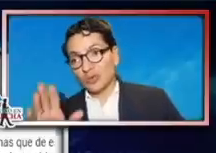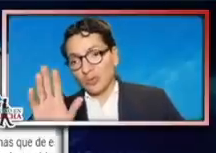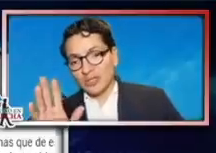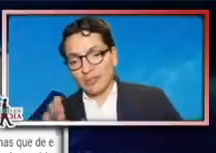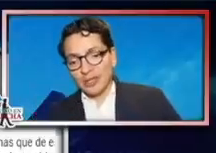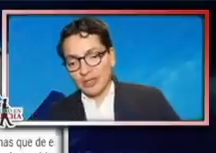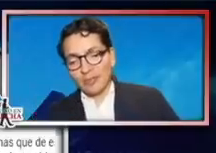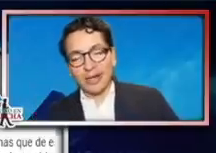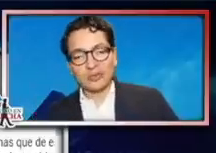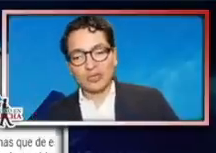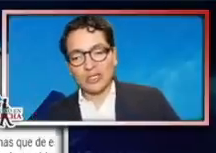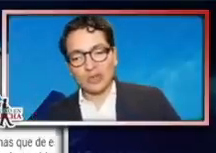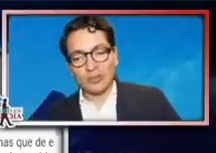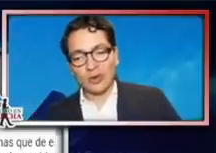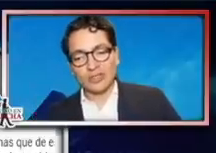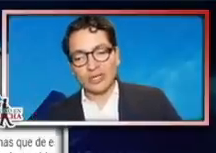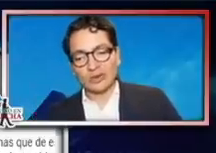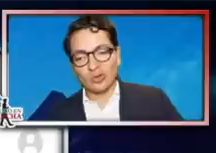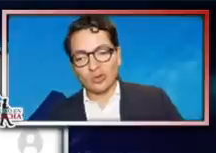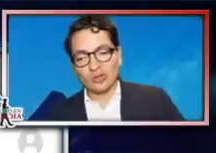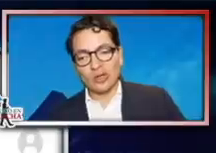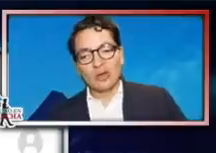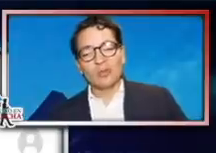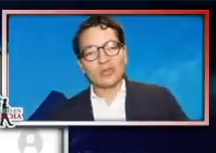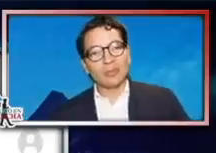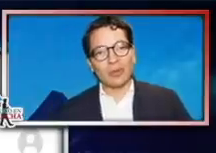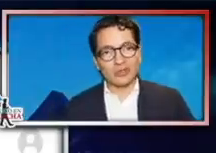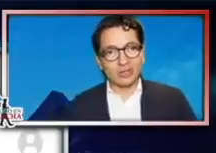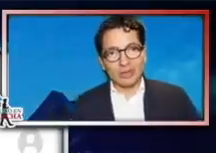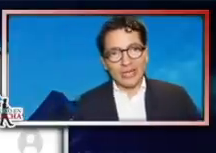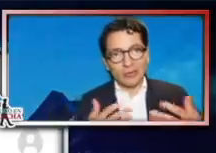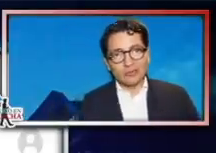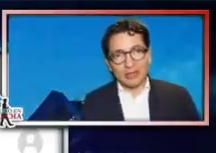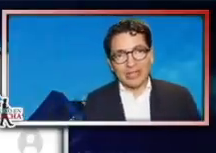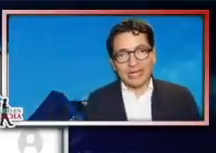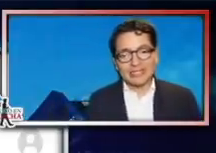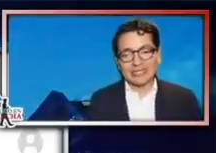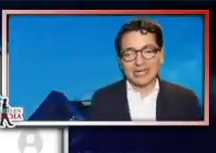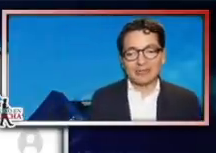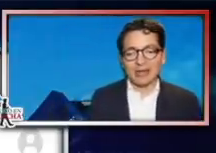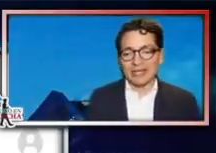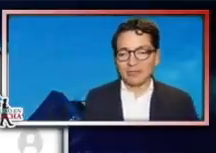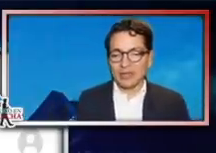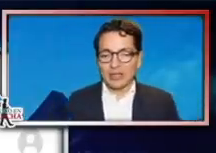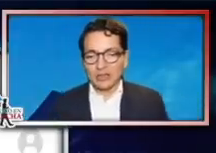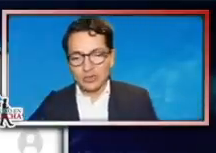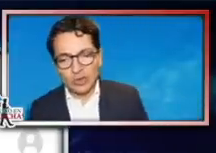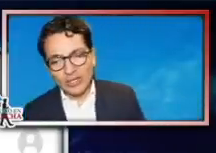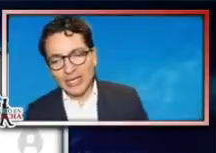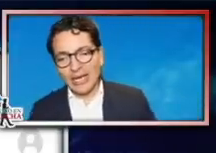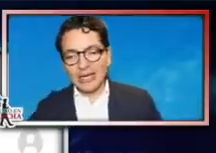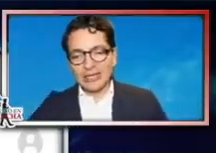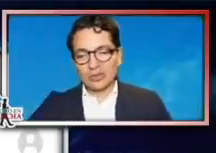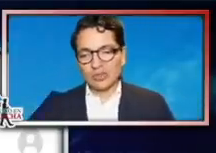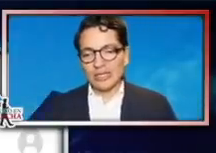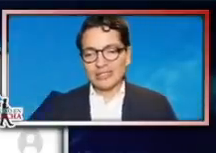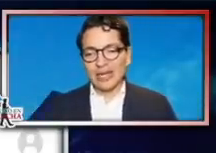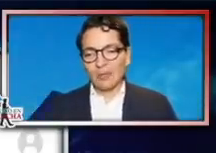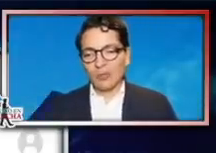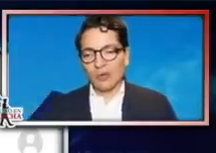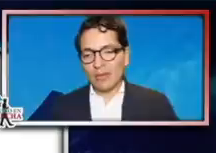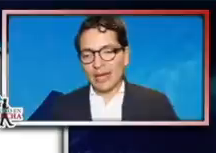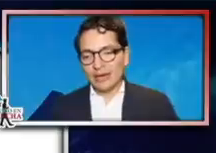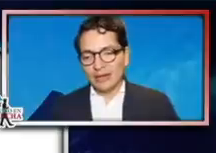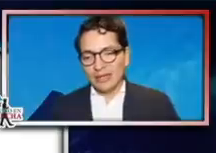preocupados y como supuestamente para Xochitl son mejores que nosotros, pues que por eso deberíamos venderles el Tren Maya. Yo diría que Xochitl